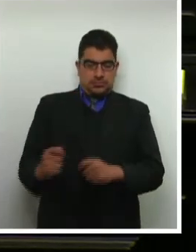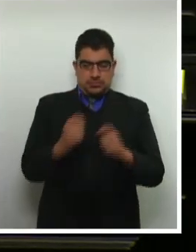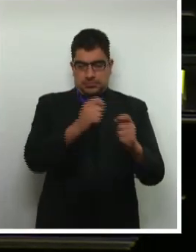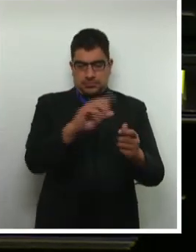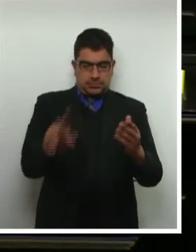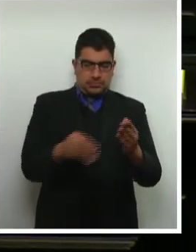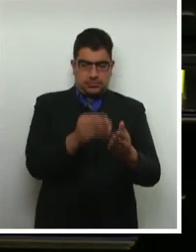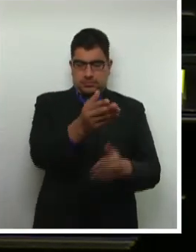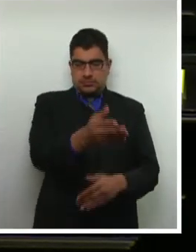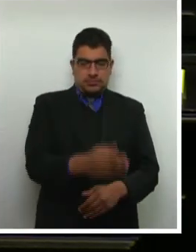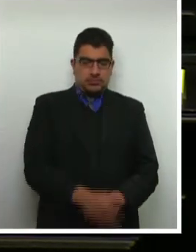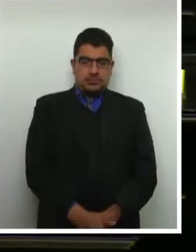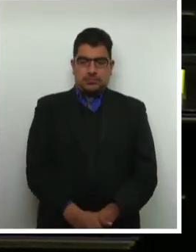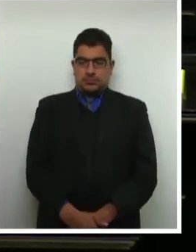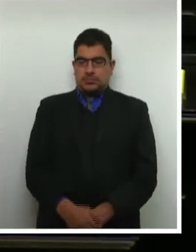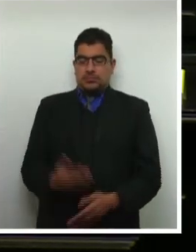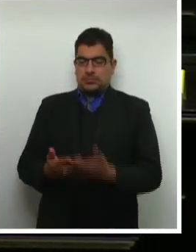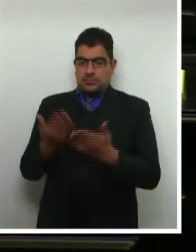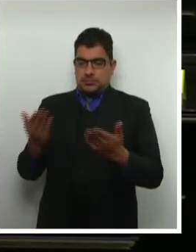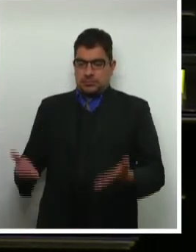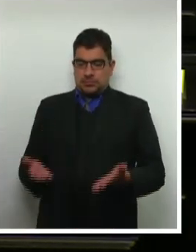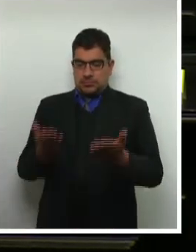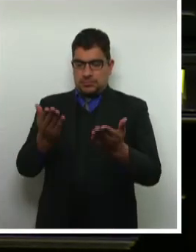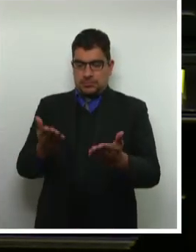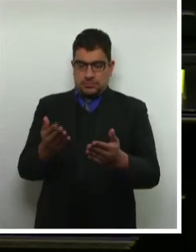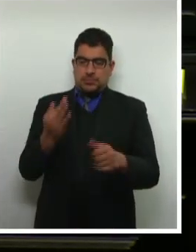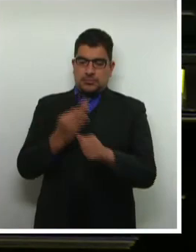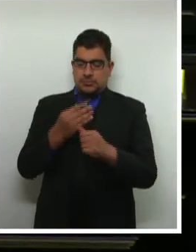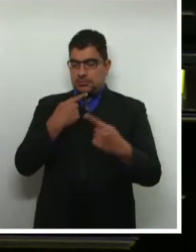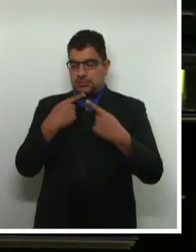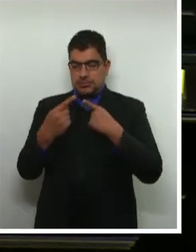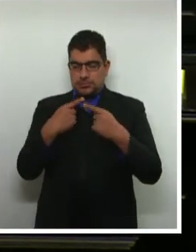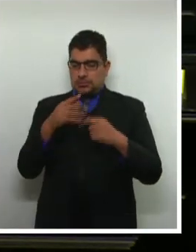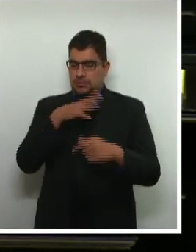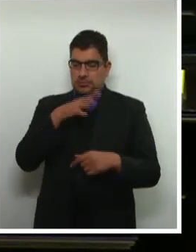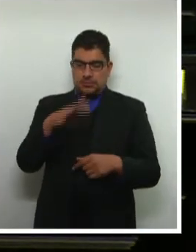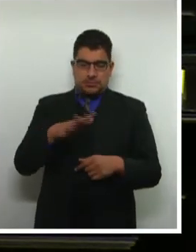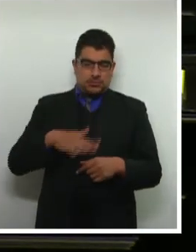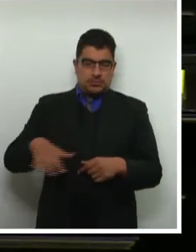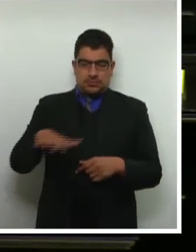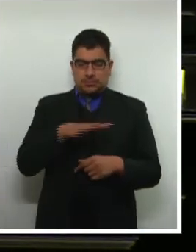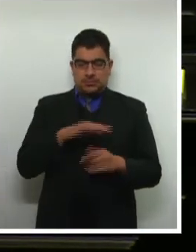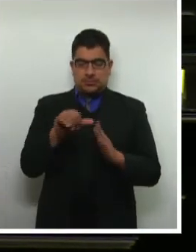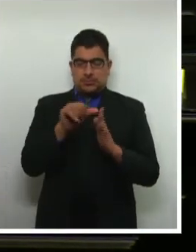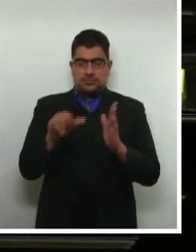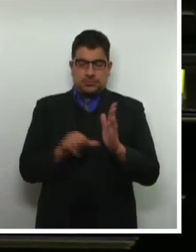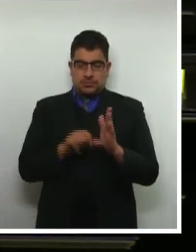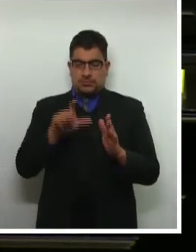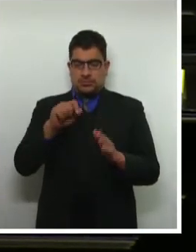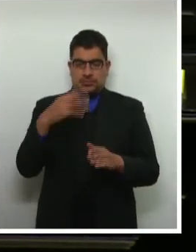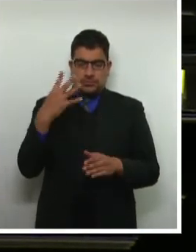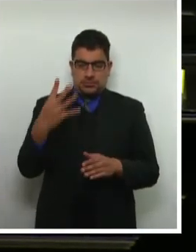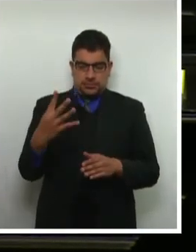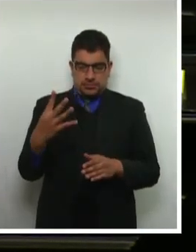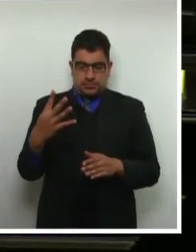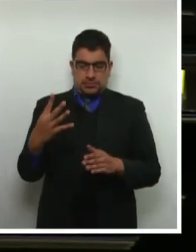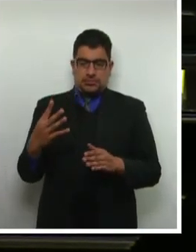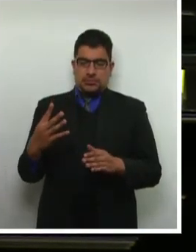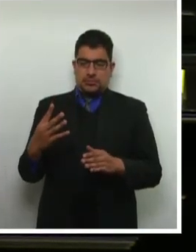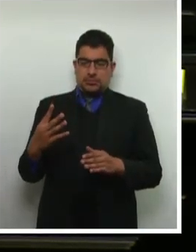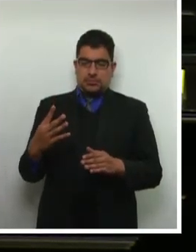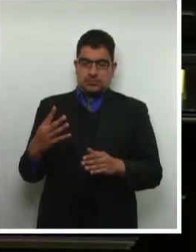decreto. A continuación, pasamos a la discusión en lo general del artículo